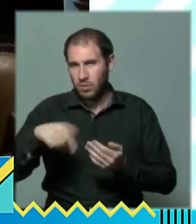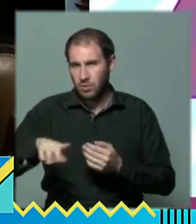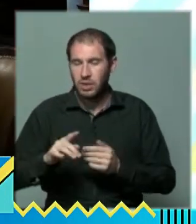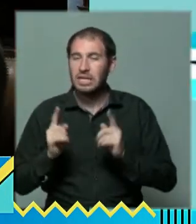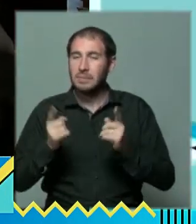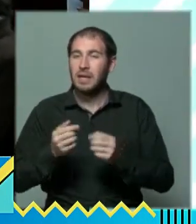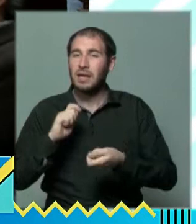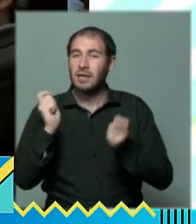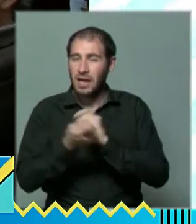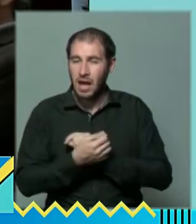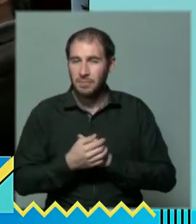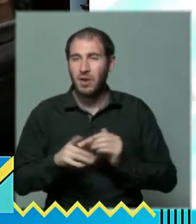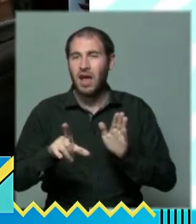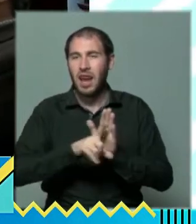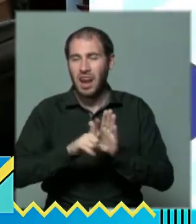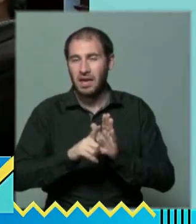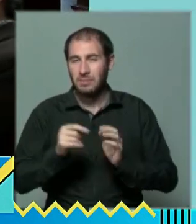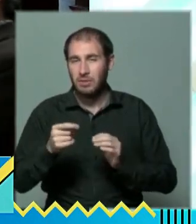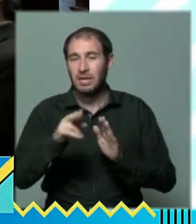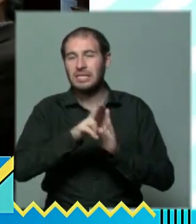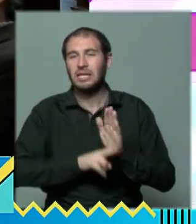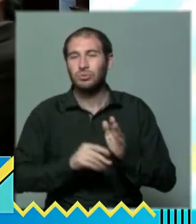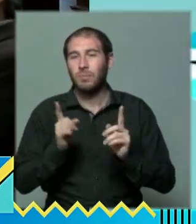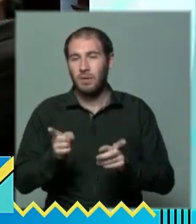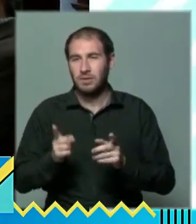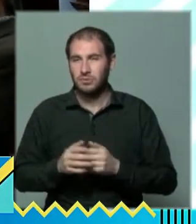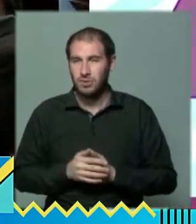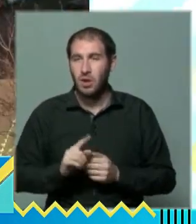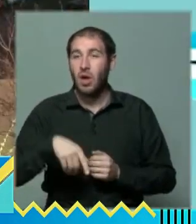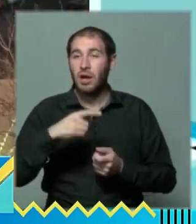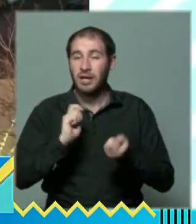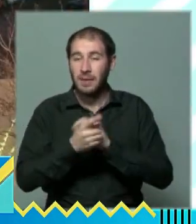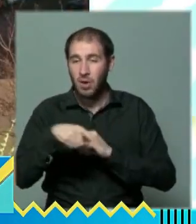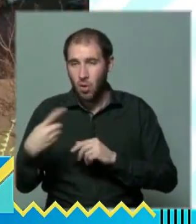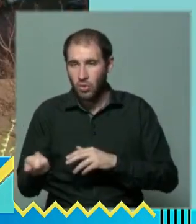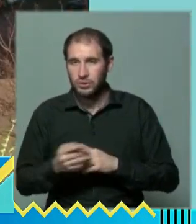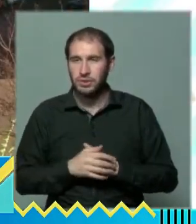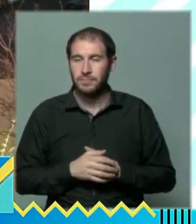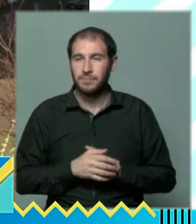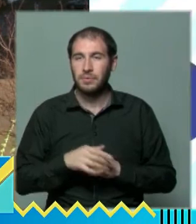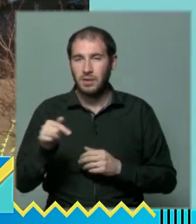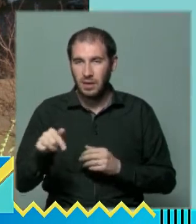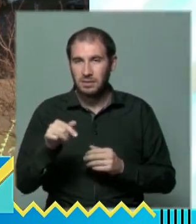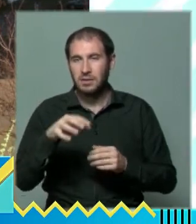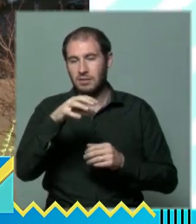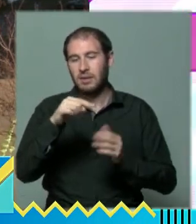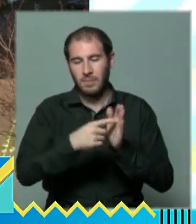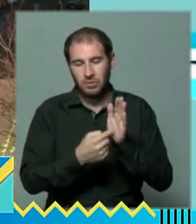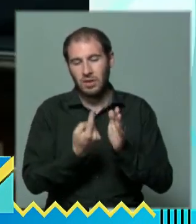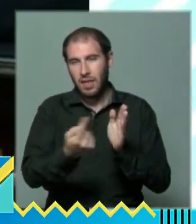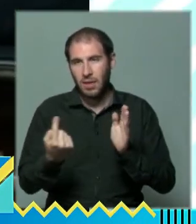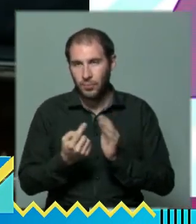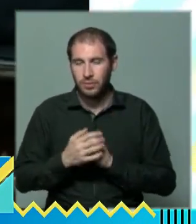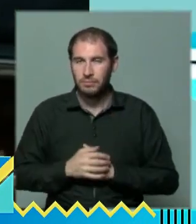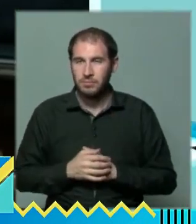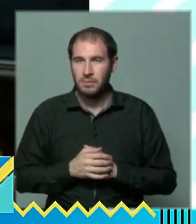una modificación en una ley como es la del Estatuto del Docente y otra modificación que estas se van dando en cada uno de los artículos